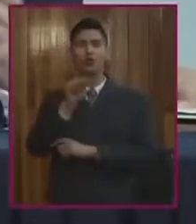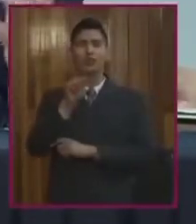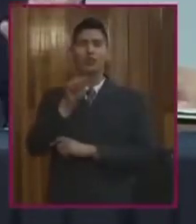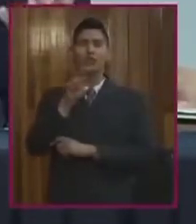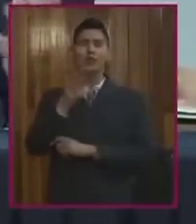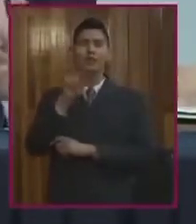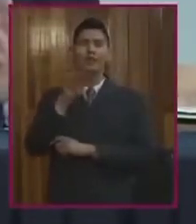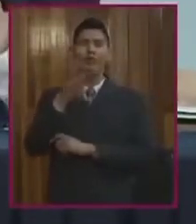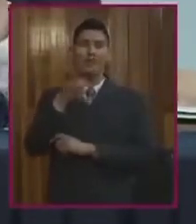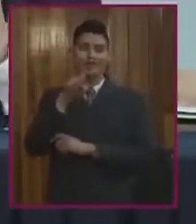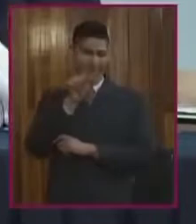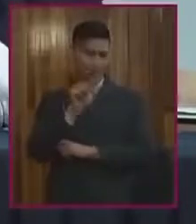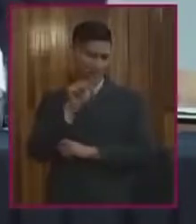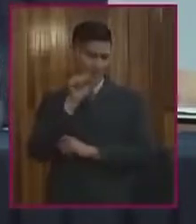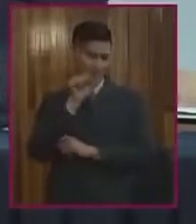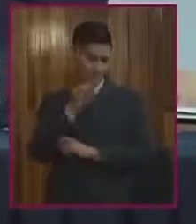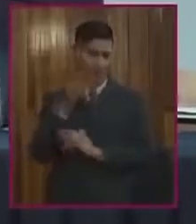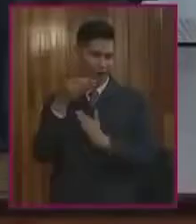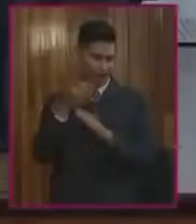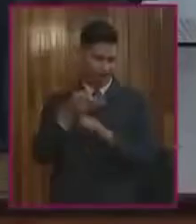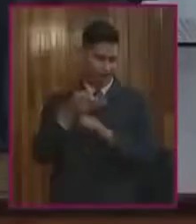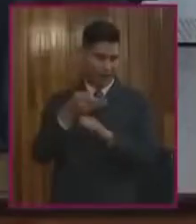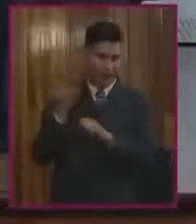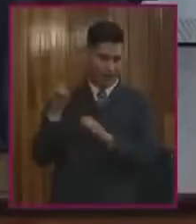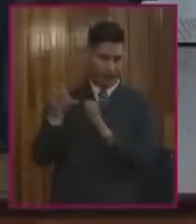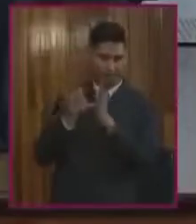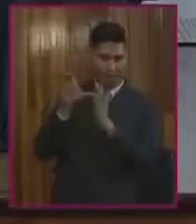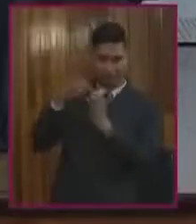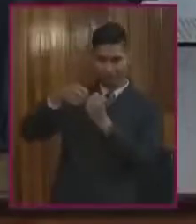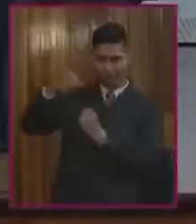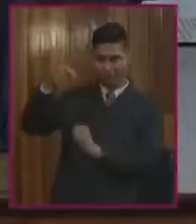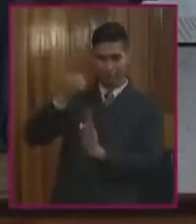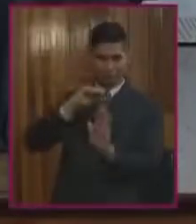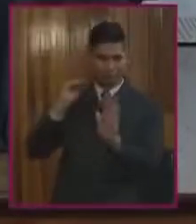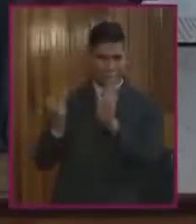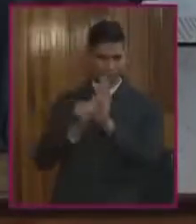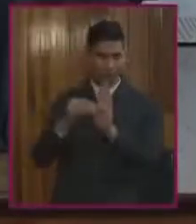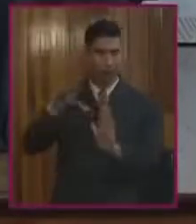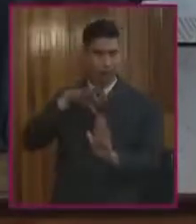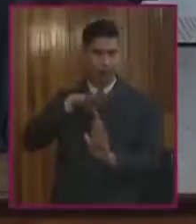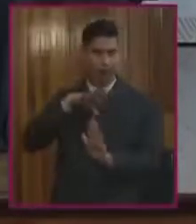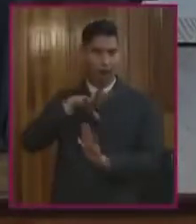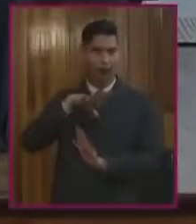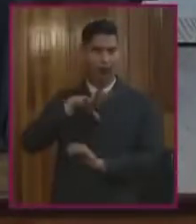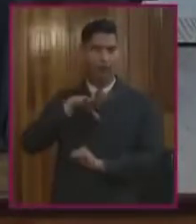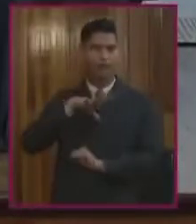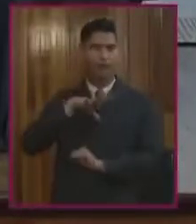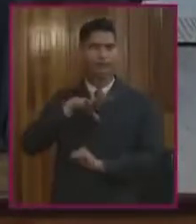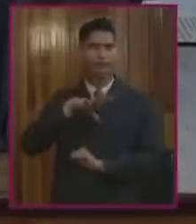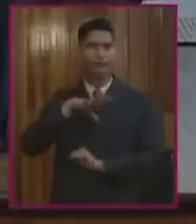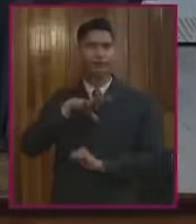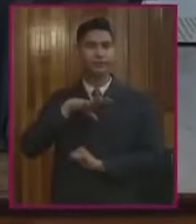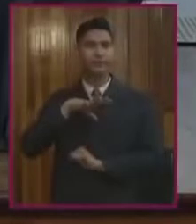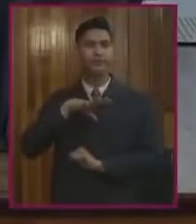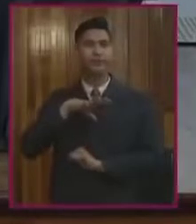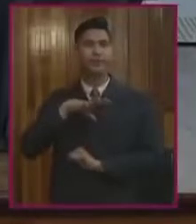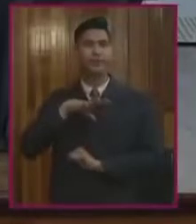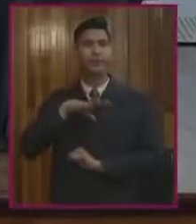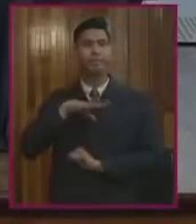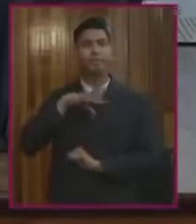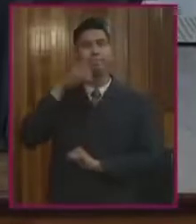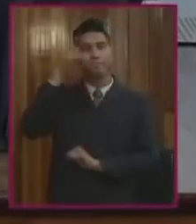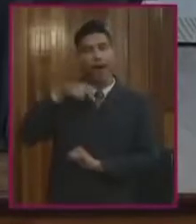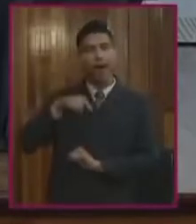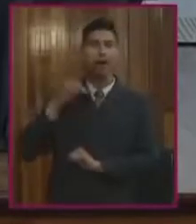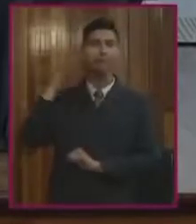sea, que está en el documento contenido. Quizá, por supuesto, hay una serie de componentes que hay que reflexionar para